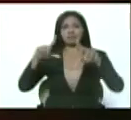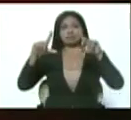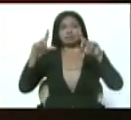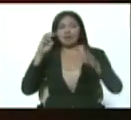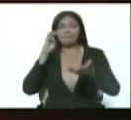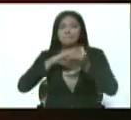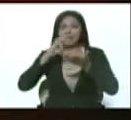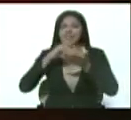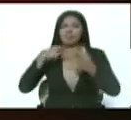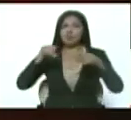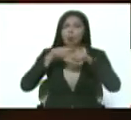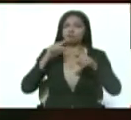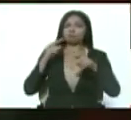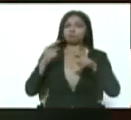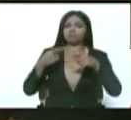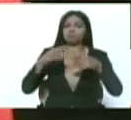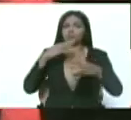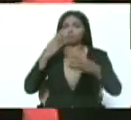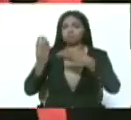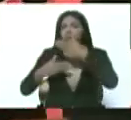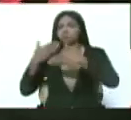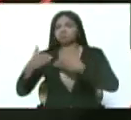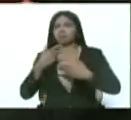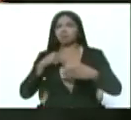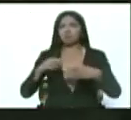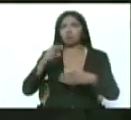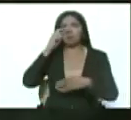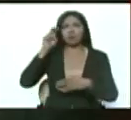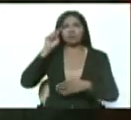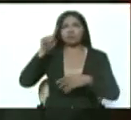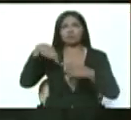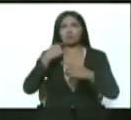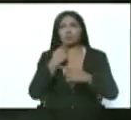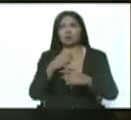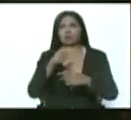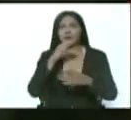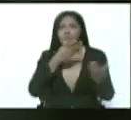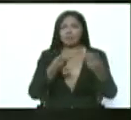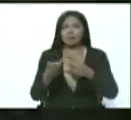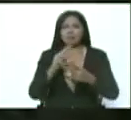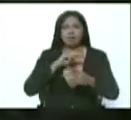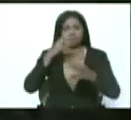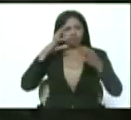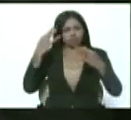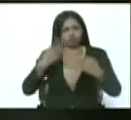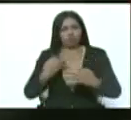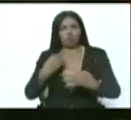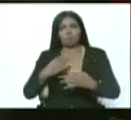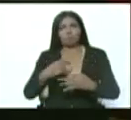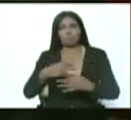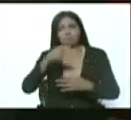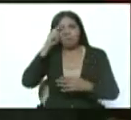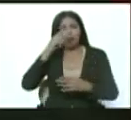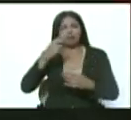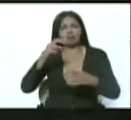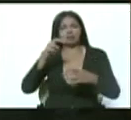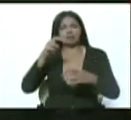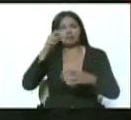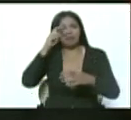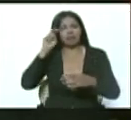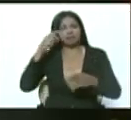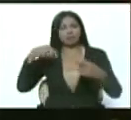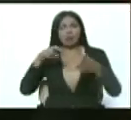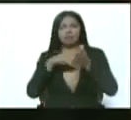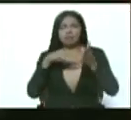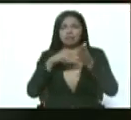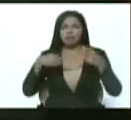para conversar de inmediato con el canciller de la República, Jorge Arreaza, luego de darle la bienvenida formal a su homólogo iraní, quien arriba a la República